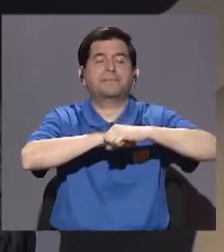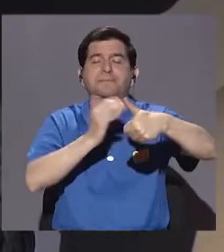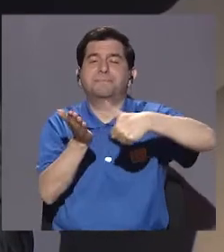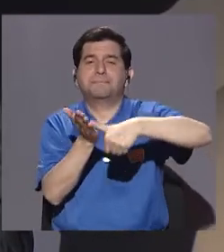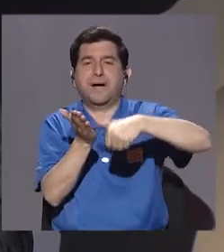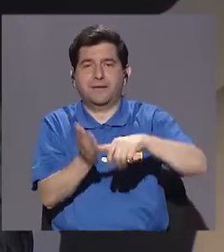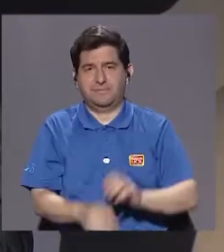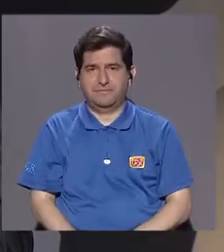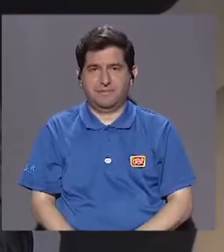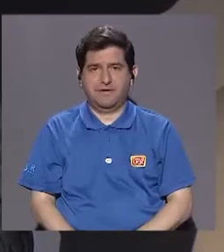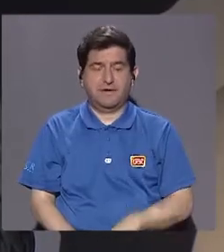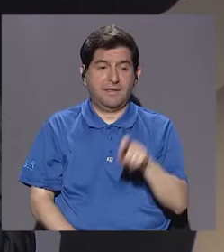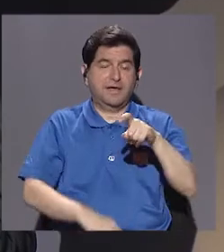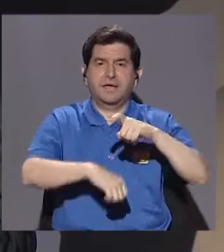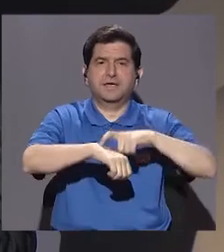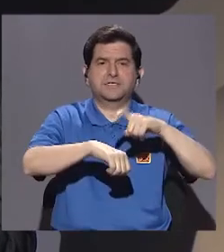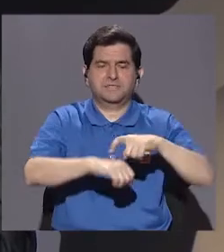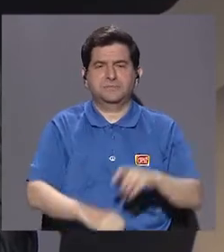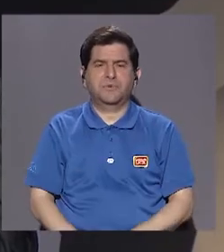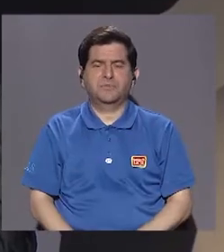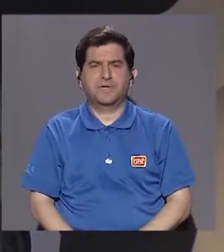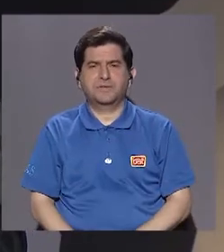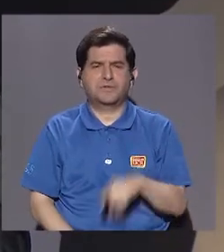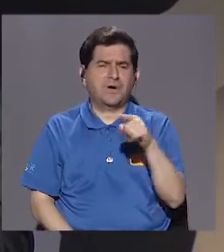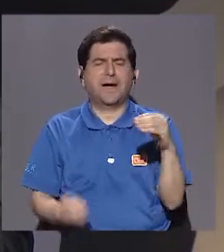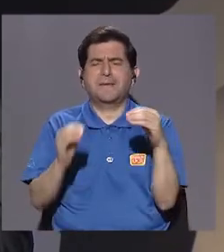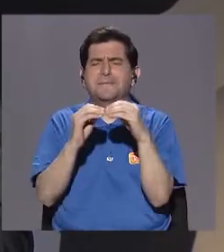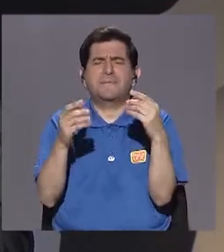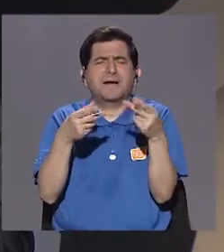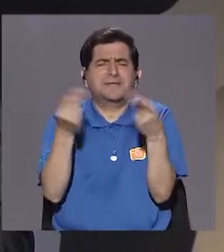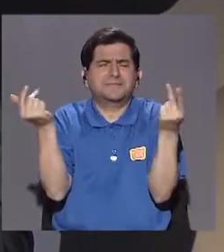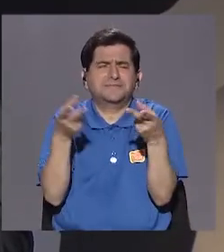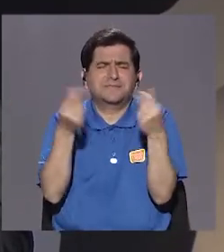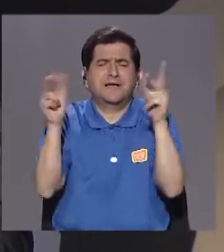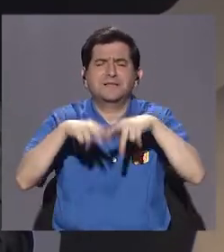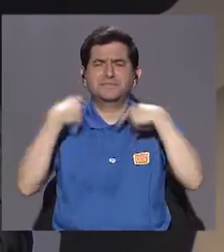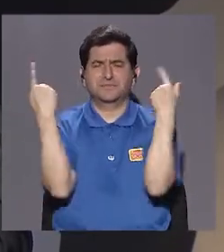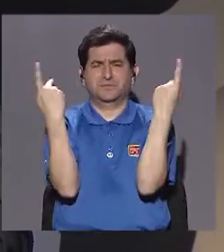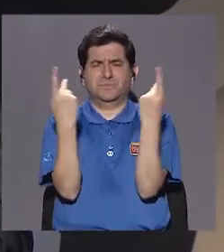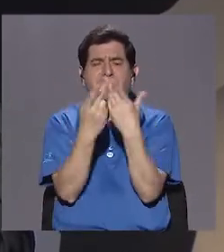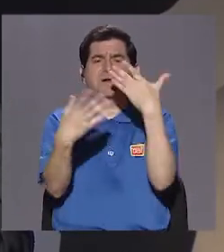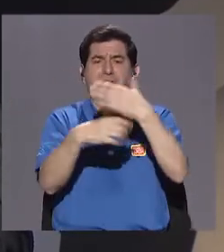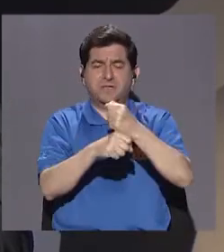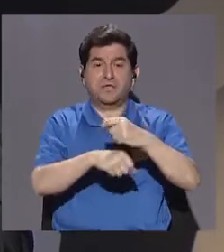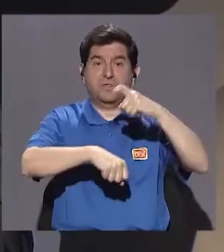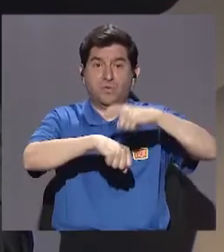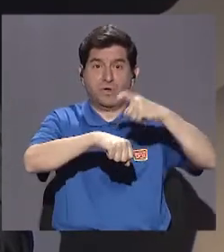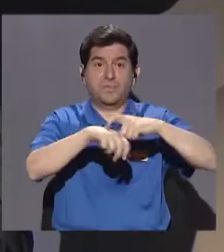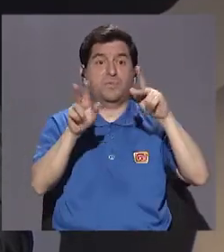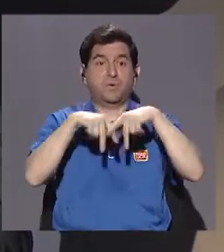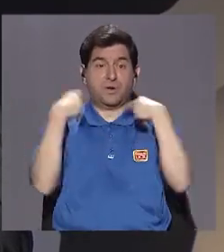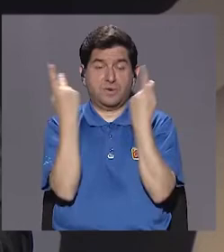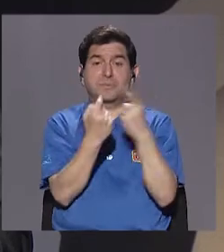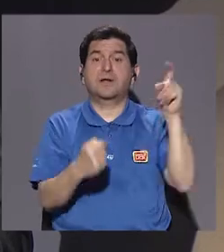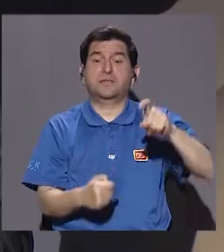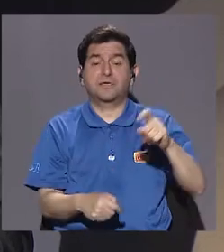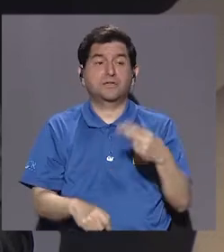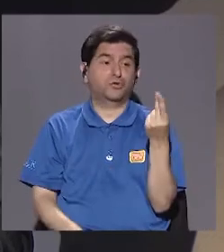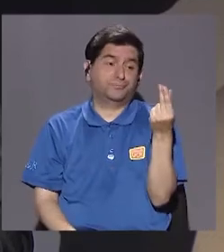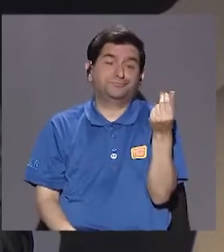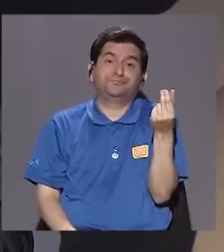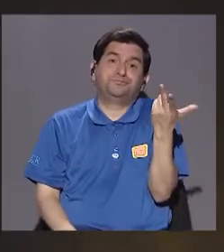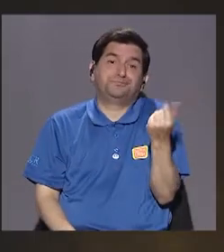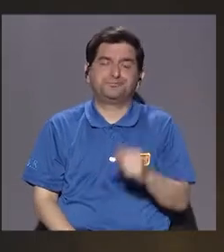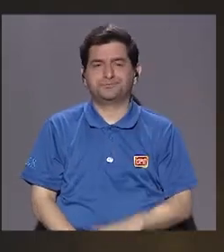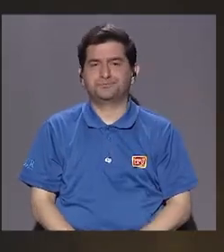que es básicamente donde está o donde se generan los mejores gastos de los partidos y por ende la época donde los partidos van a necesitar más